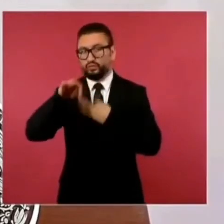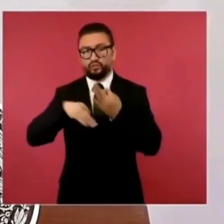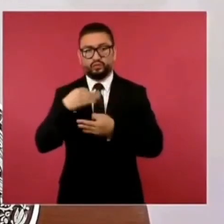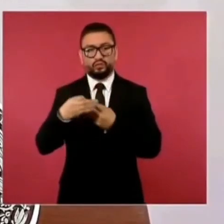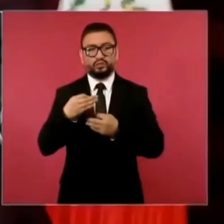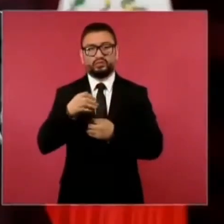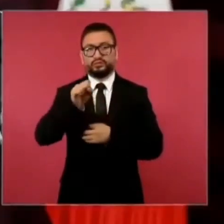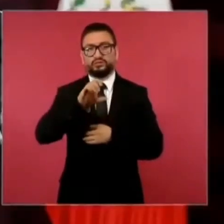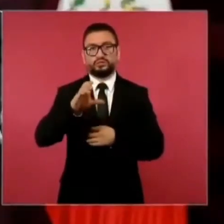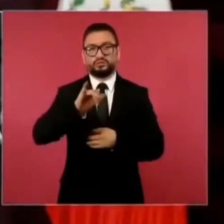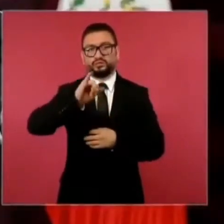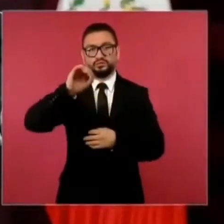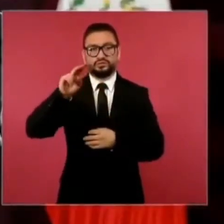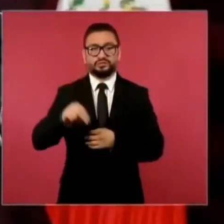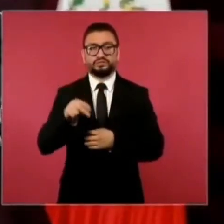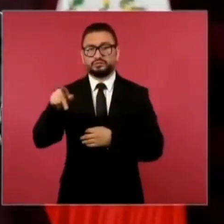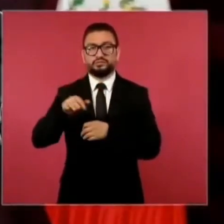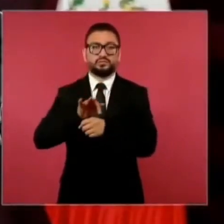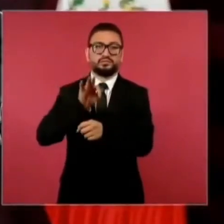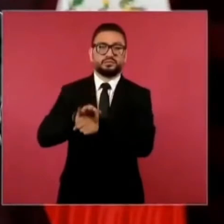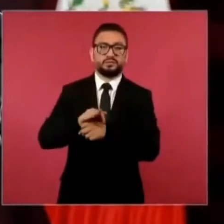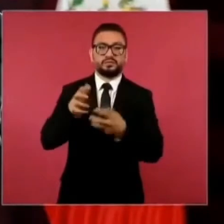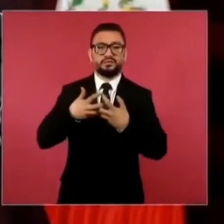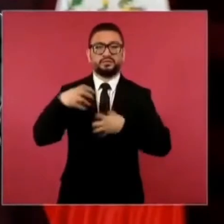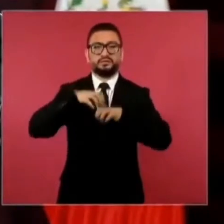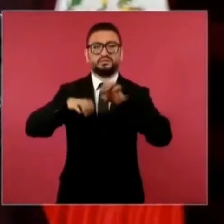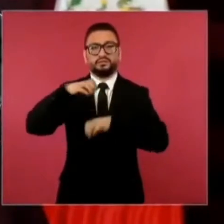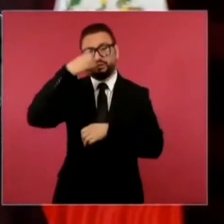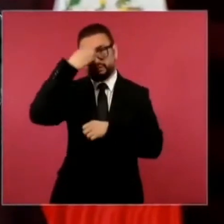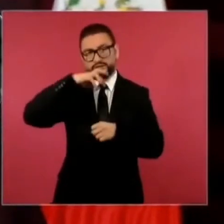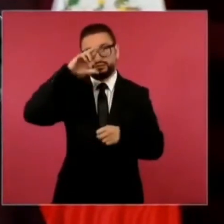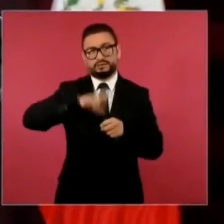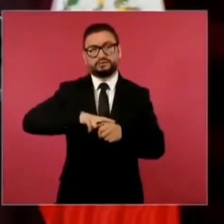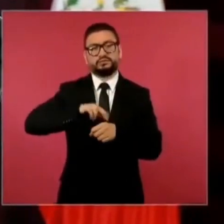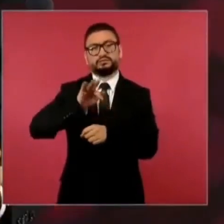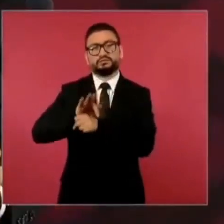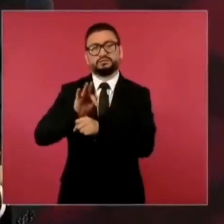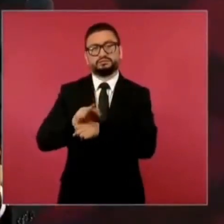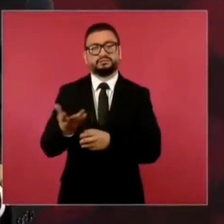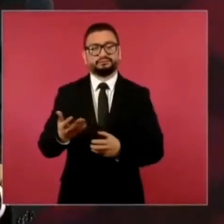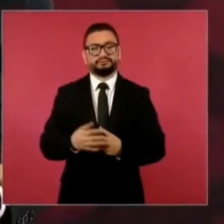la Suprema Corte, a proteger a empresas extranjeras.